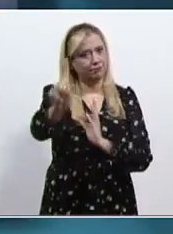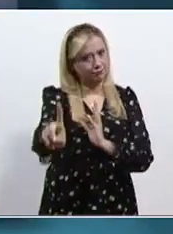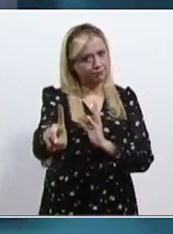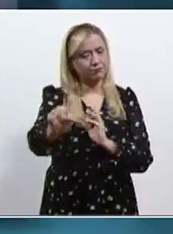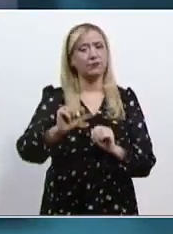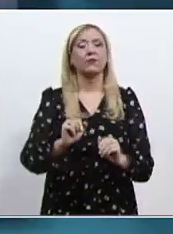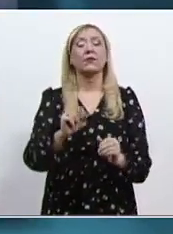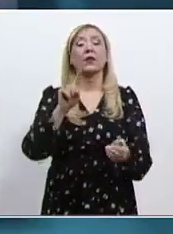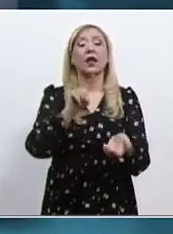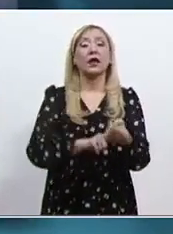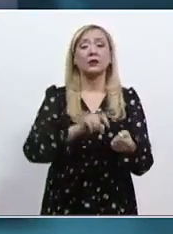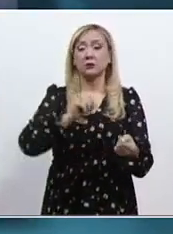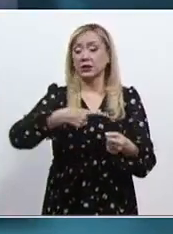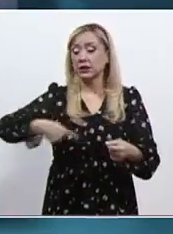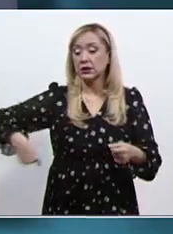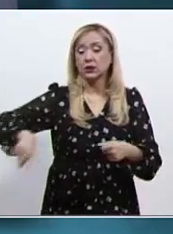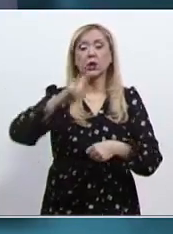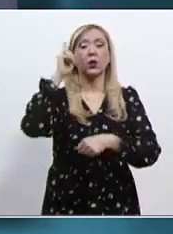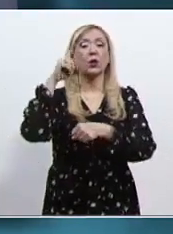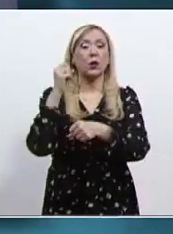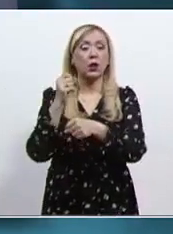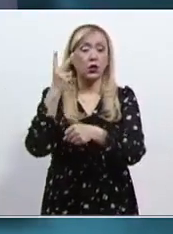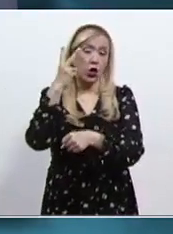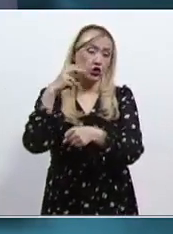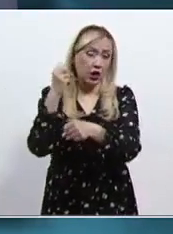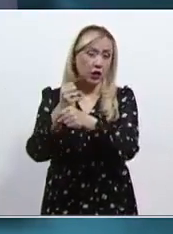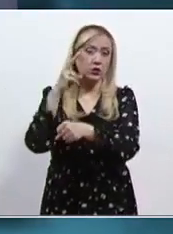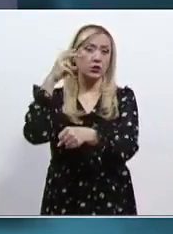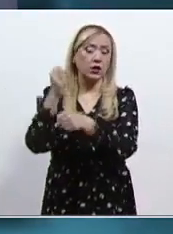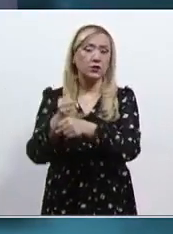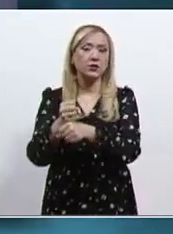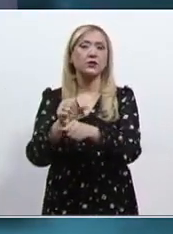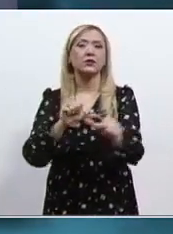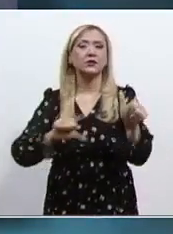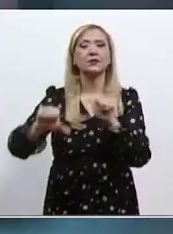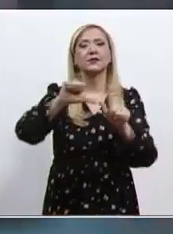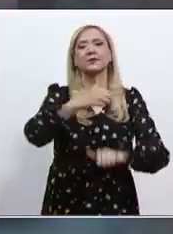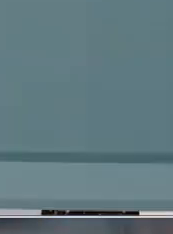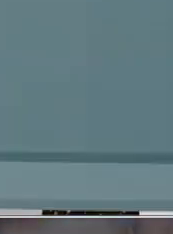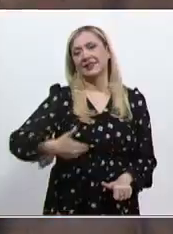eligen de entre ellos a quien fungirá como su presidente o presidenta